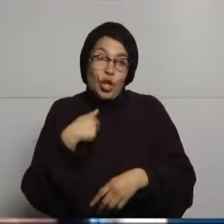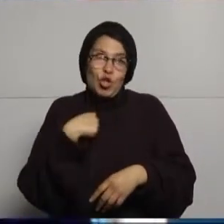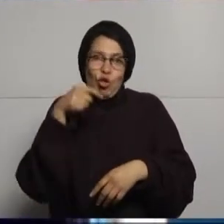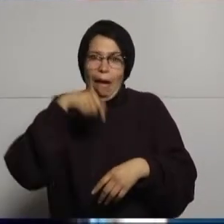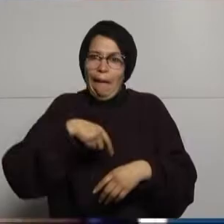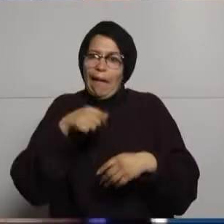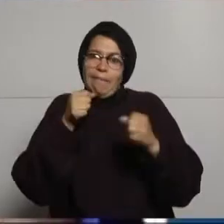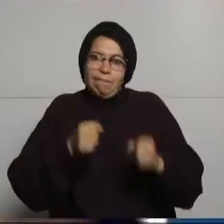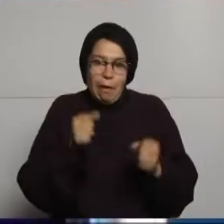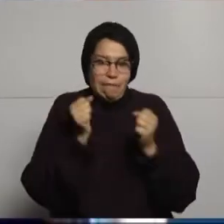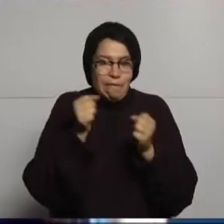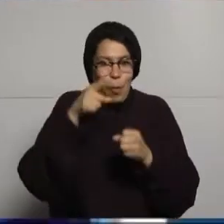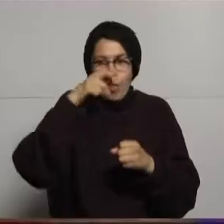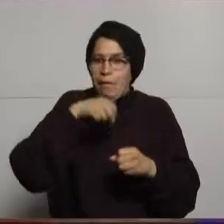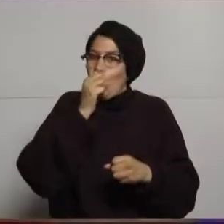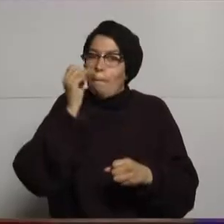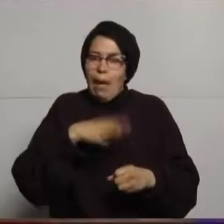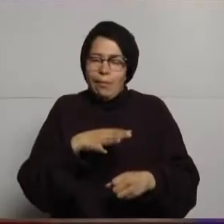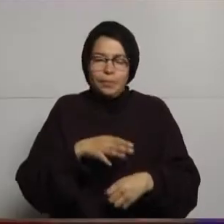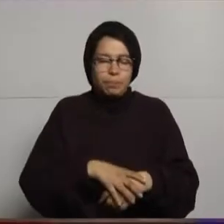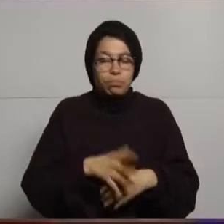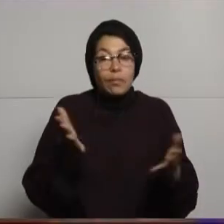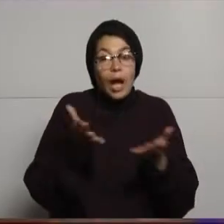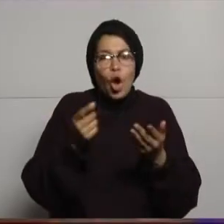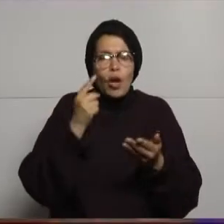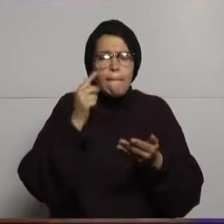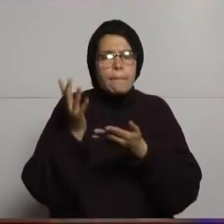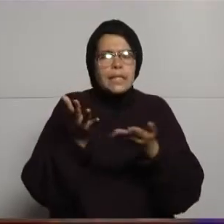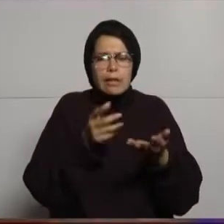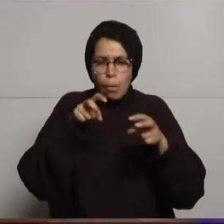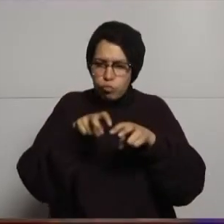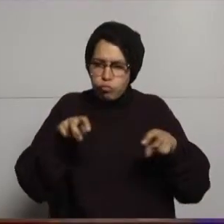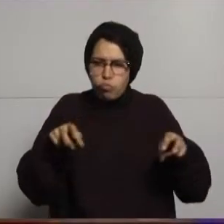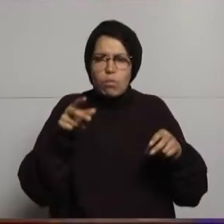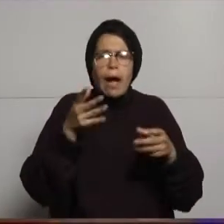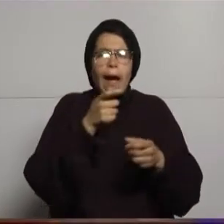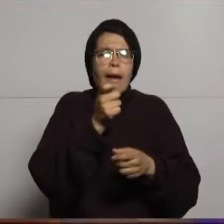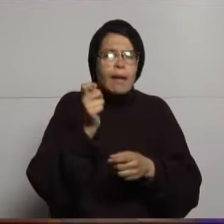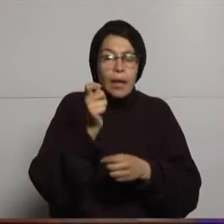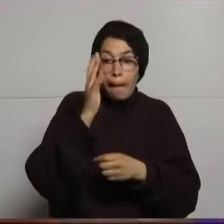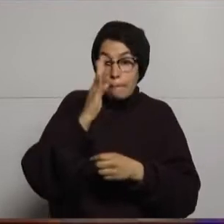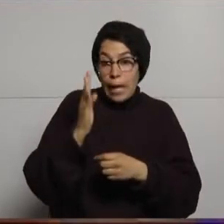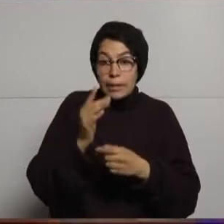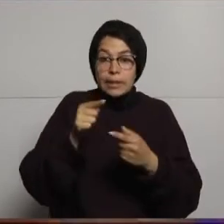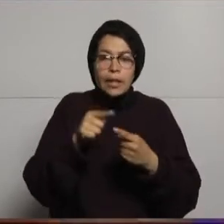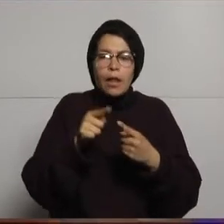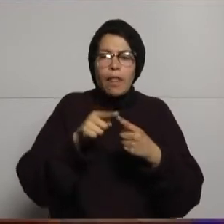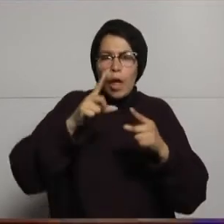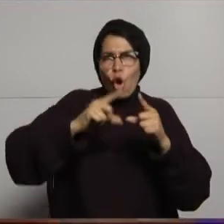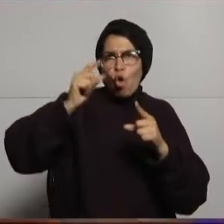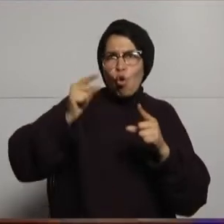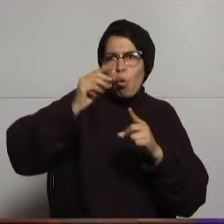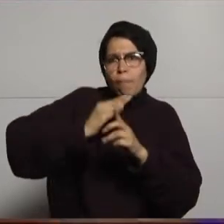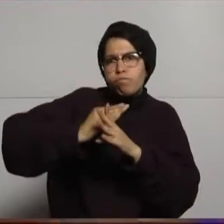entonces. Presentemos en el piso a Flavia Cardoso de Frenar la Curva Brasil, bienvenida. A Florencia Chiusi de Acá Estamos